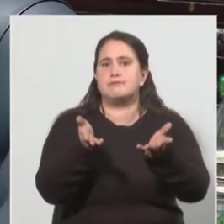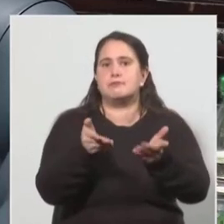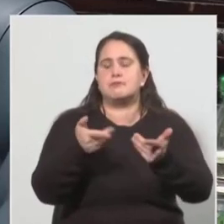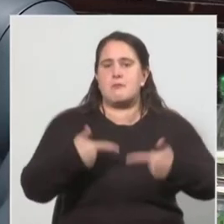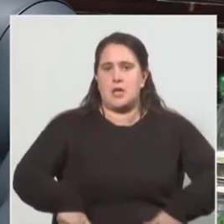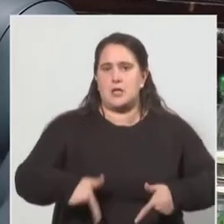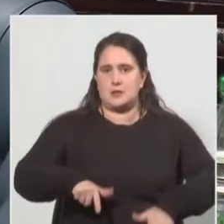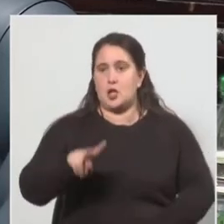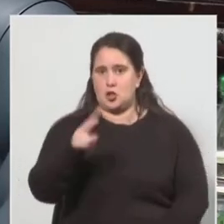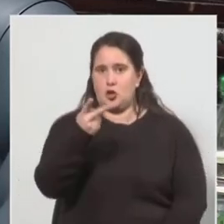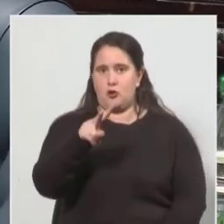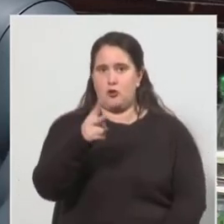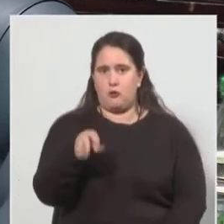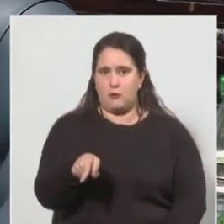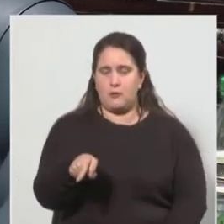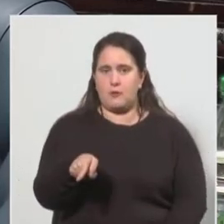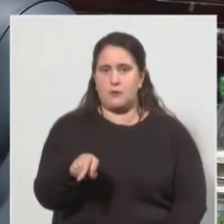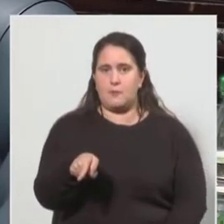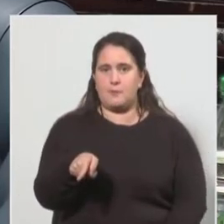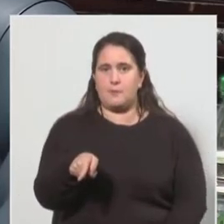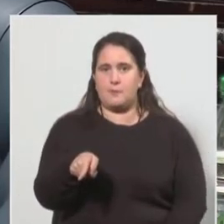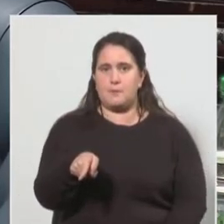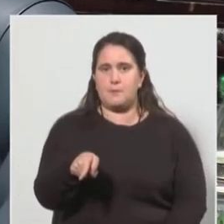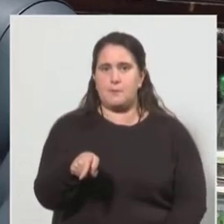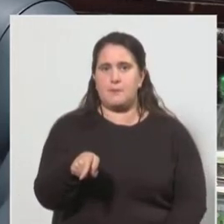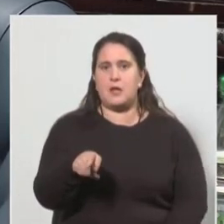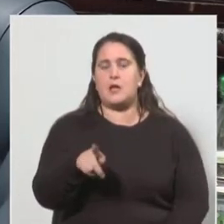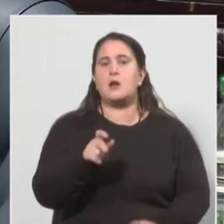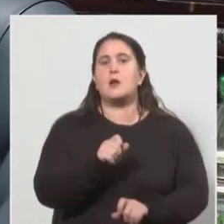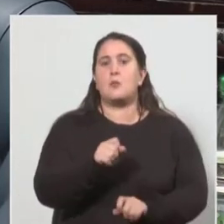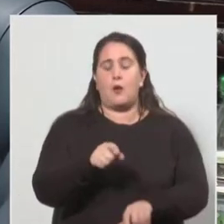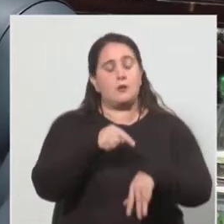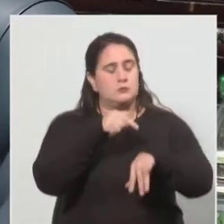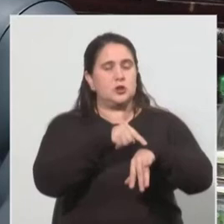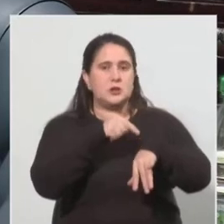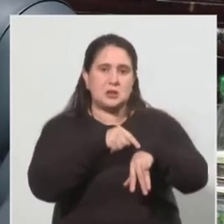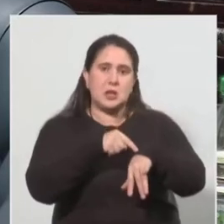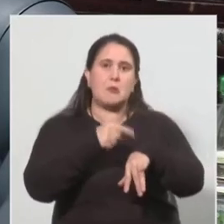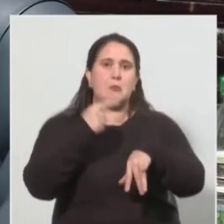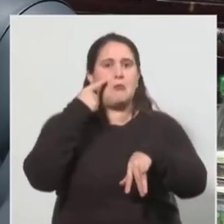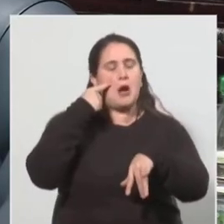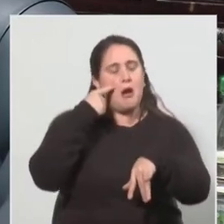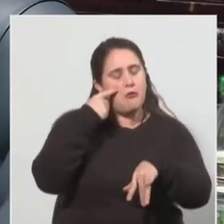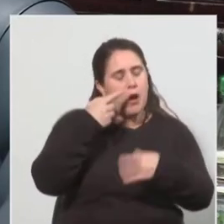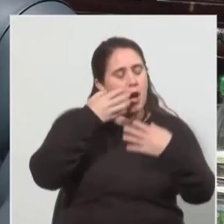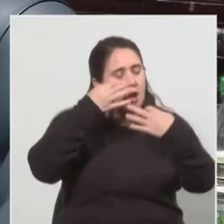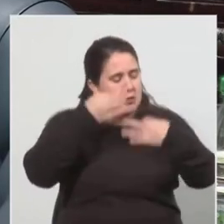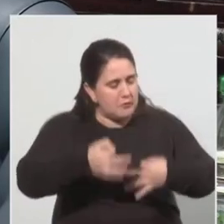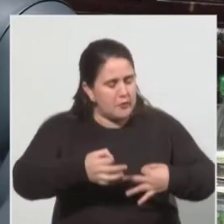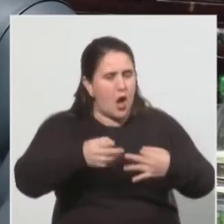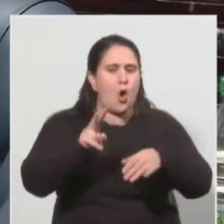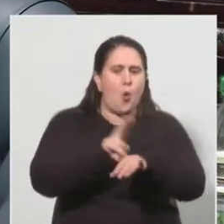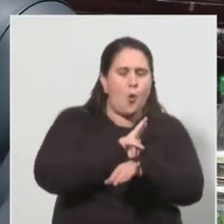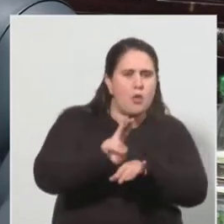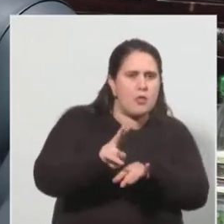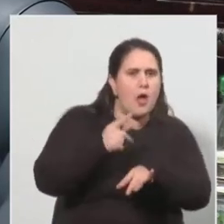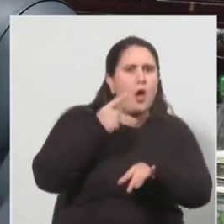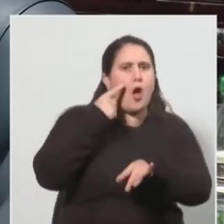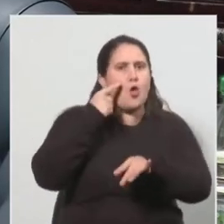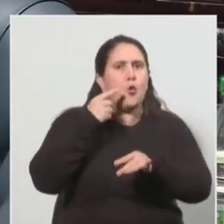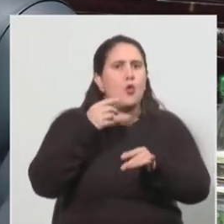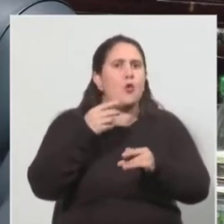los ministerios correspondientes a tomarse el tiempo, con cautela, con